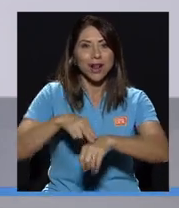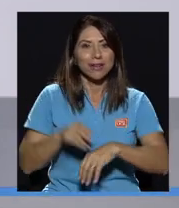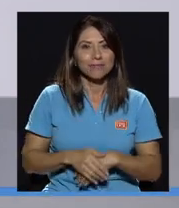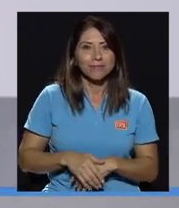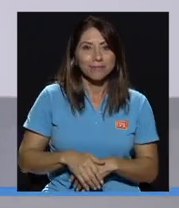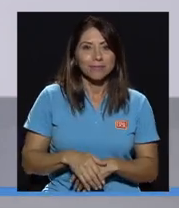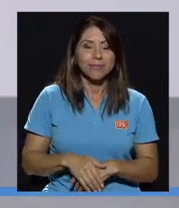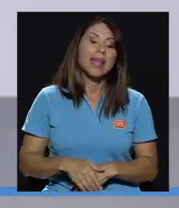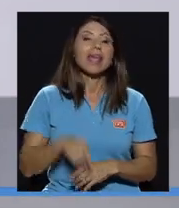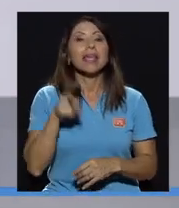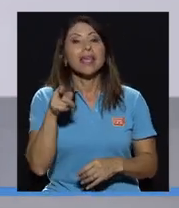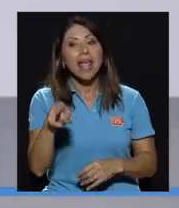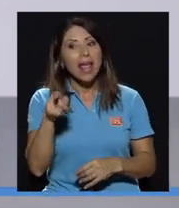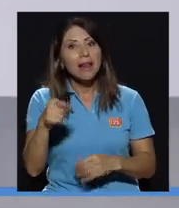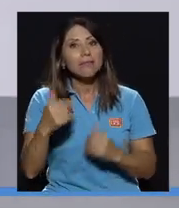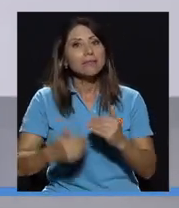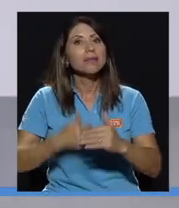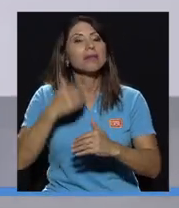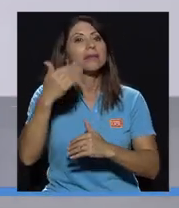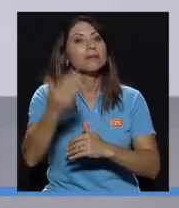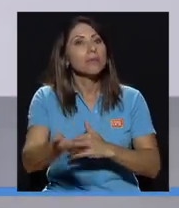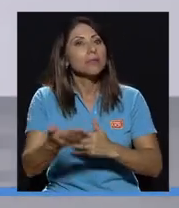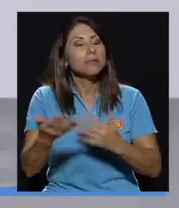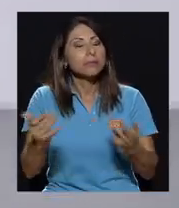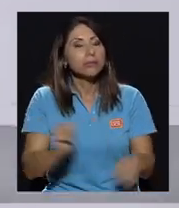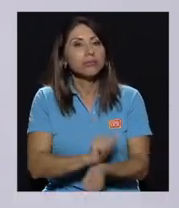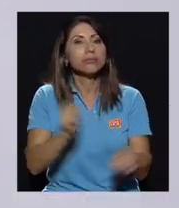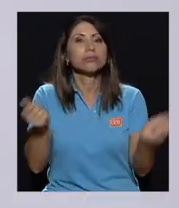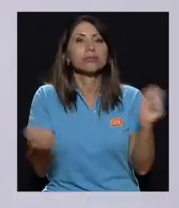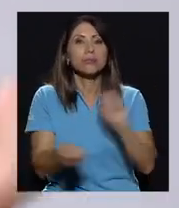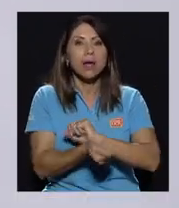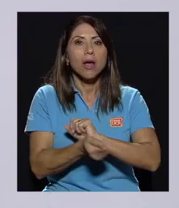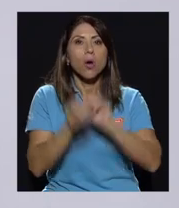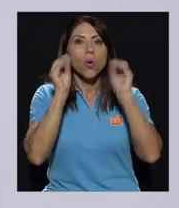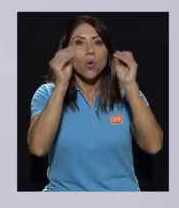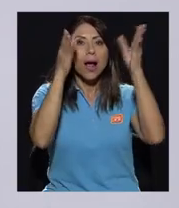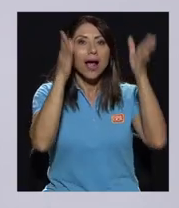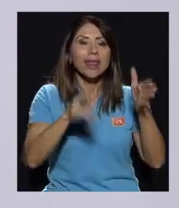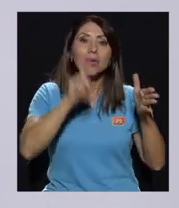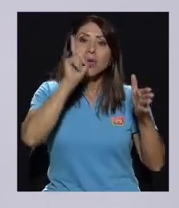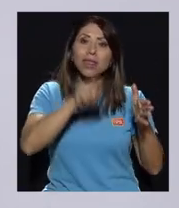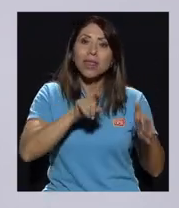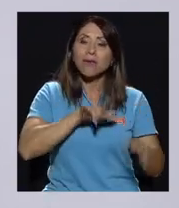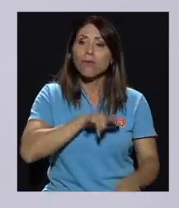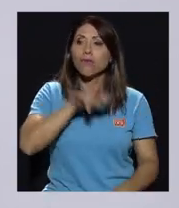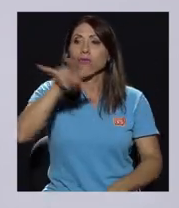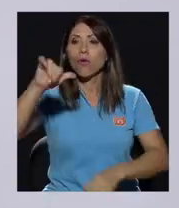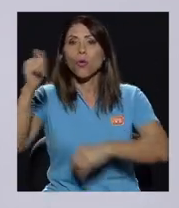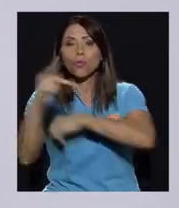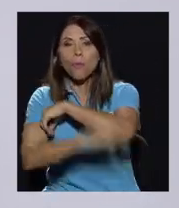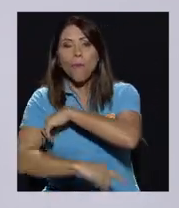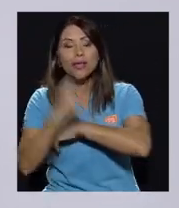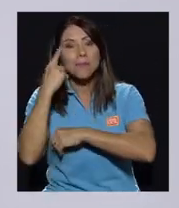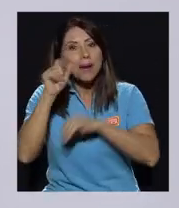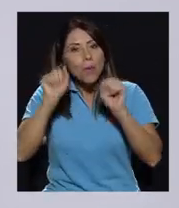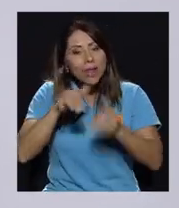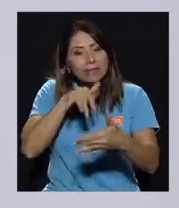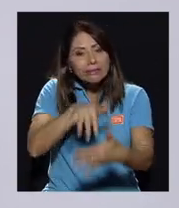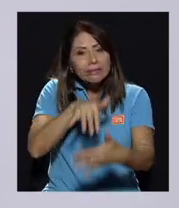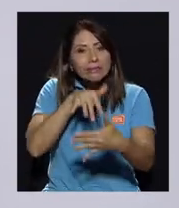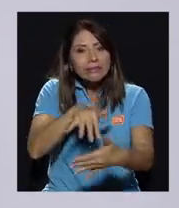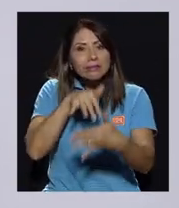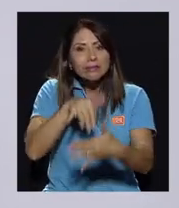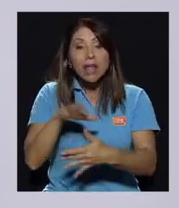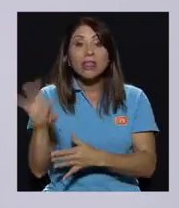qué pasa a hacer esto un académico que tiene que ir al extranjero para poder formarse y de manera empírica